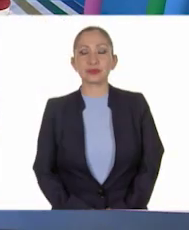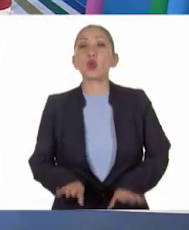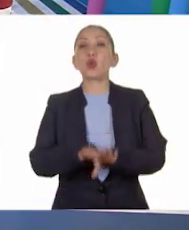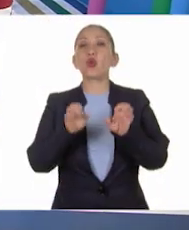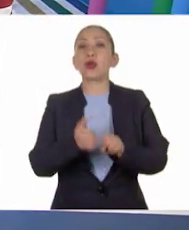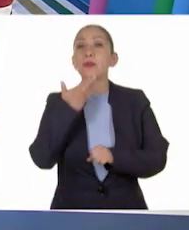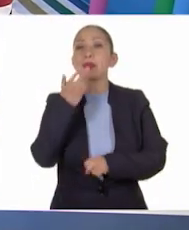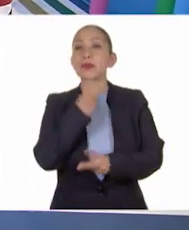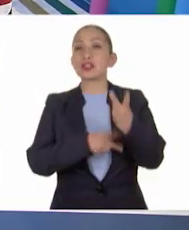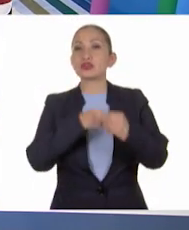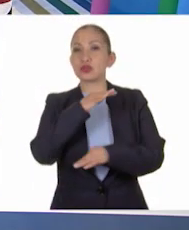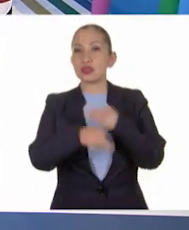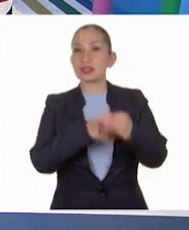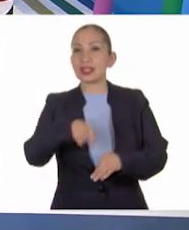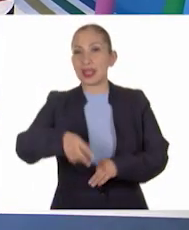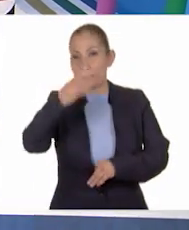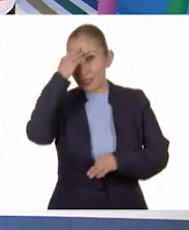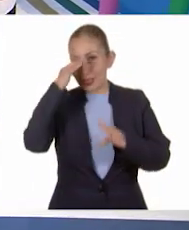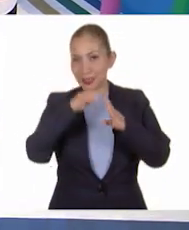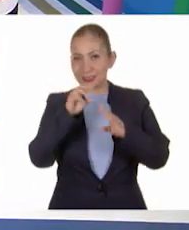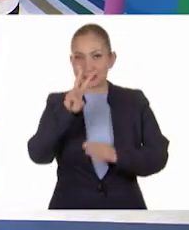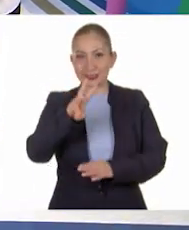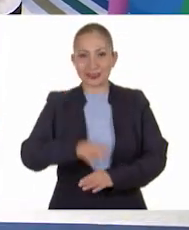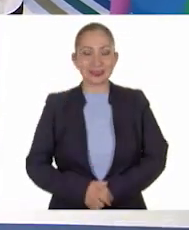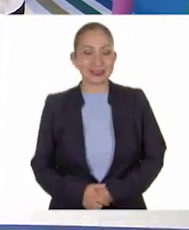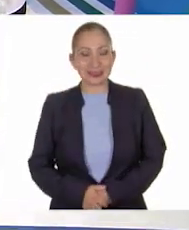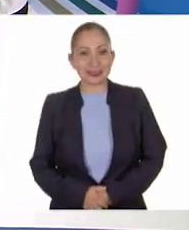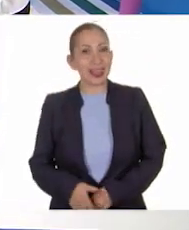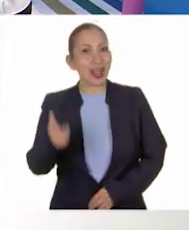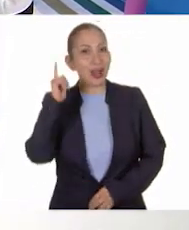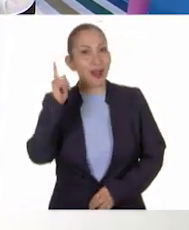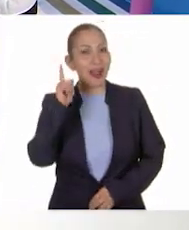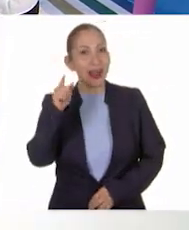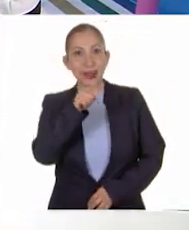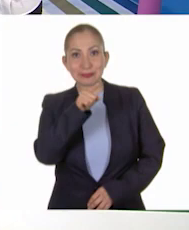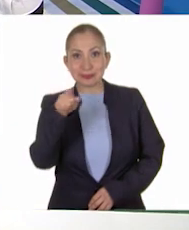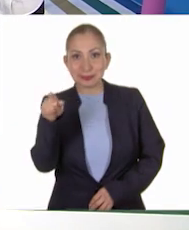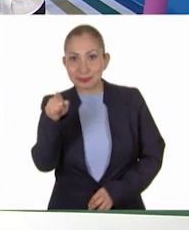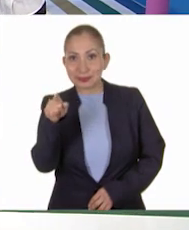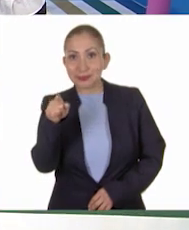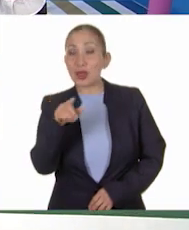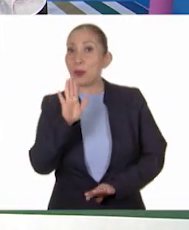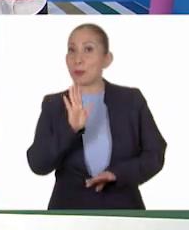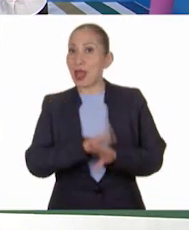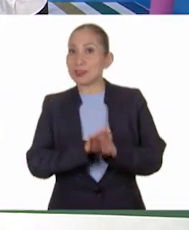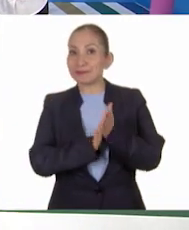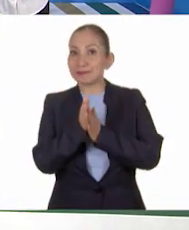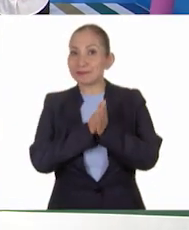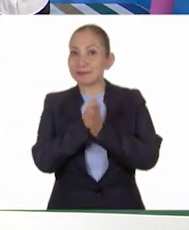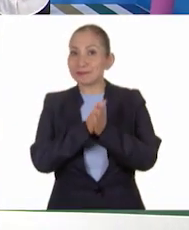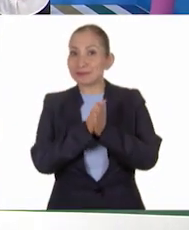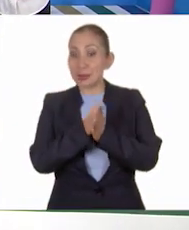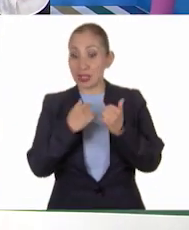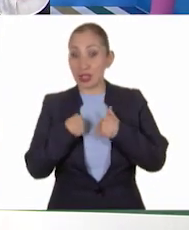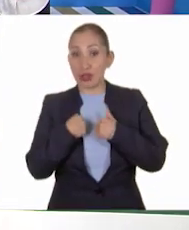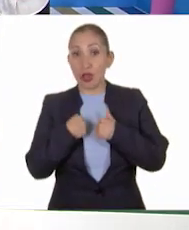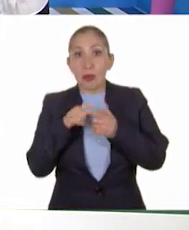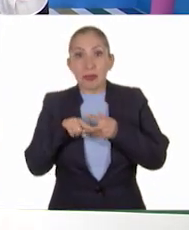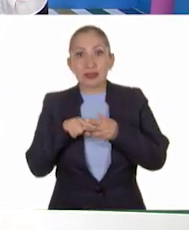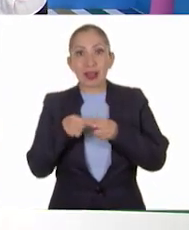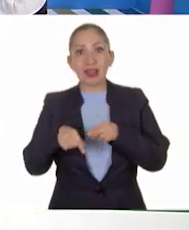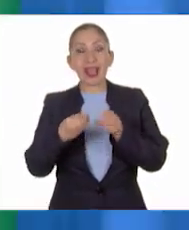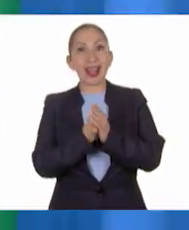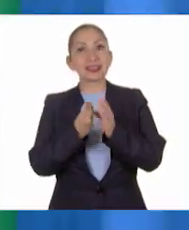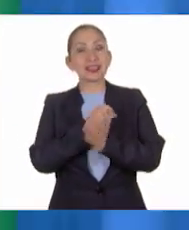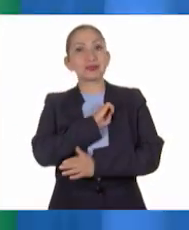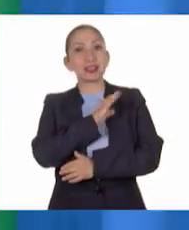están? Bienvenidas y bienvenidos a Aprende en Casa 3. Y espero que ya estén tan o más entusiasmados que yo de comenzar esta